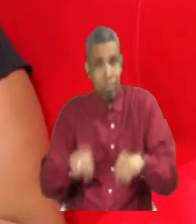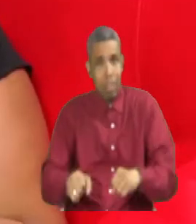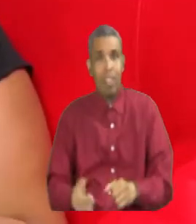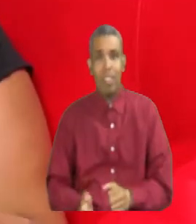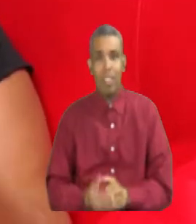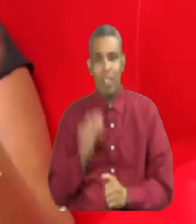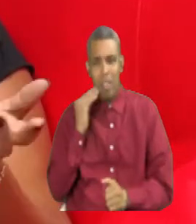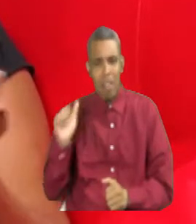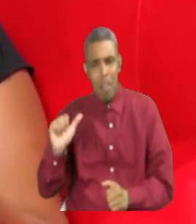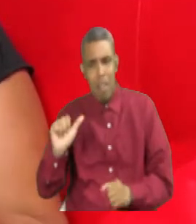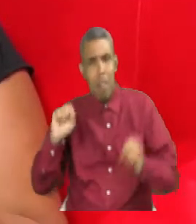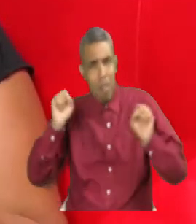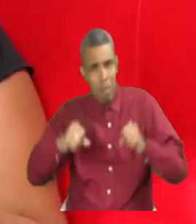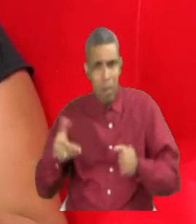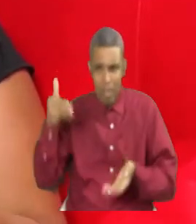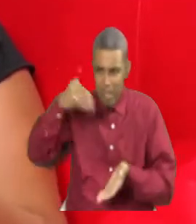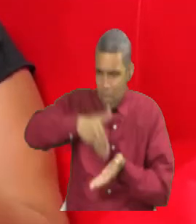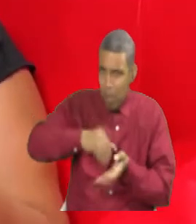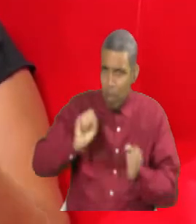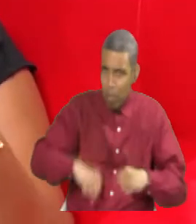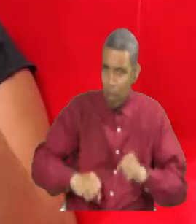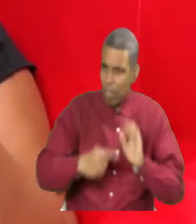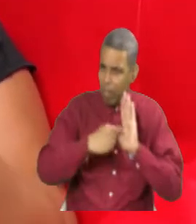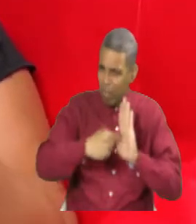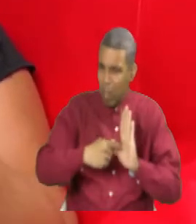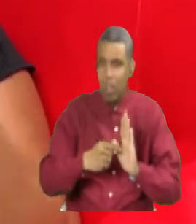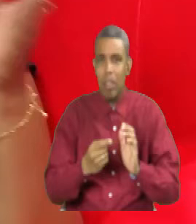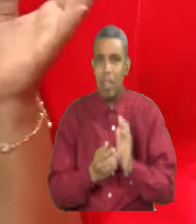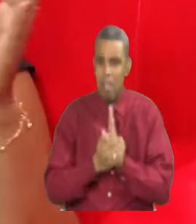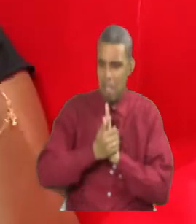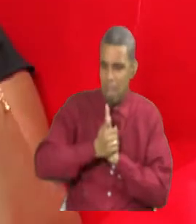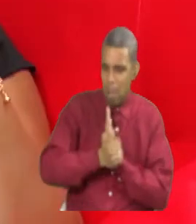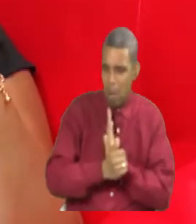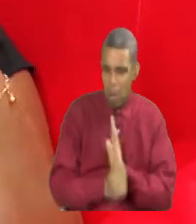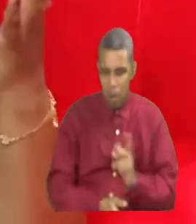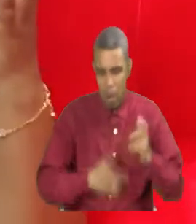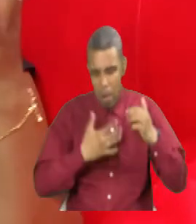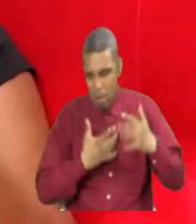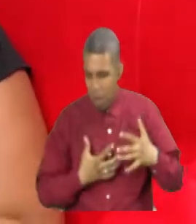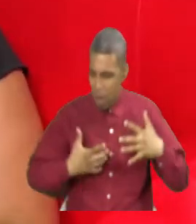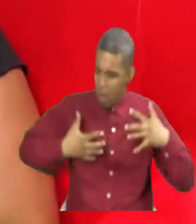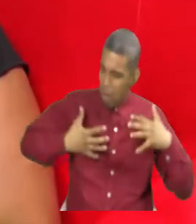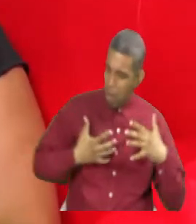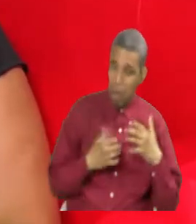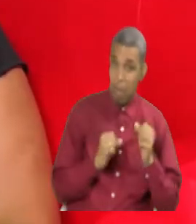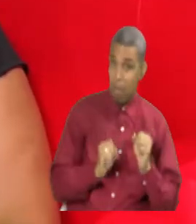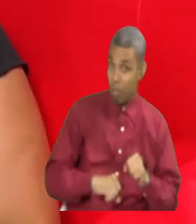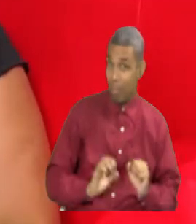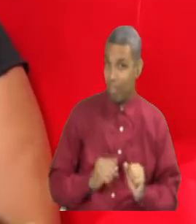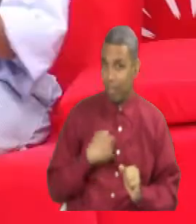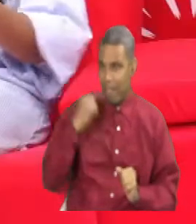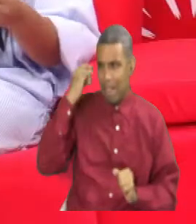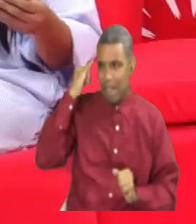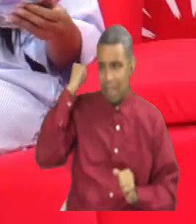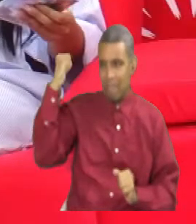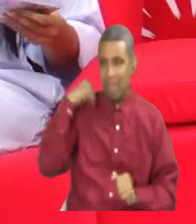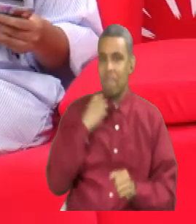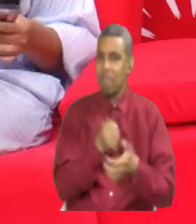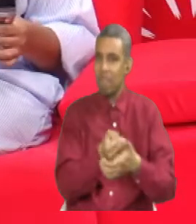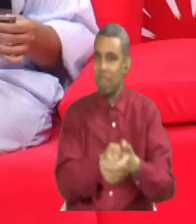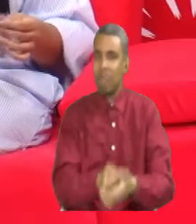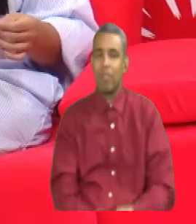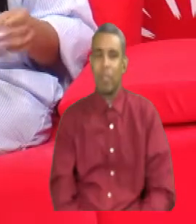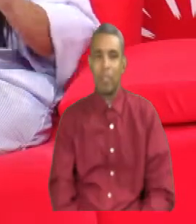identifiquen con Sandra en el género del vallenato y poder romper esquemas y poder romper barreras. En eso estamos trabajando. Bueno, en esta